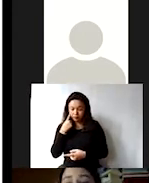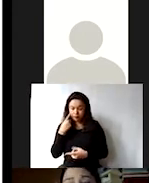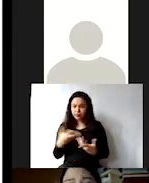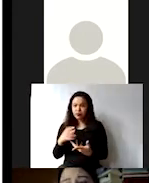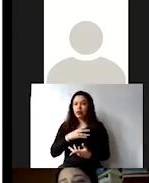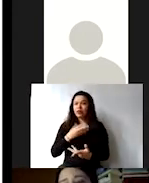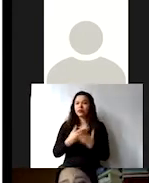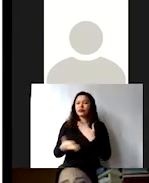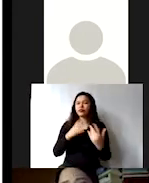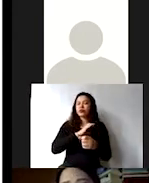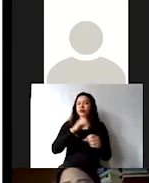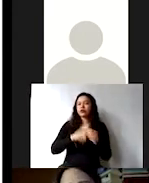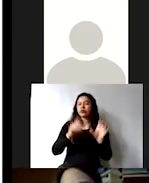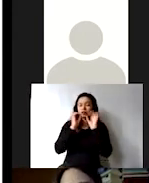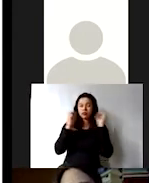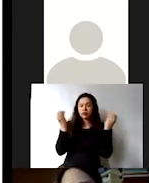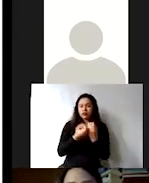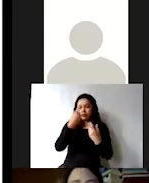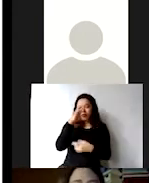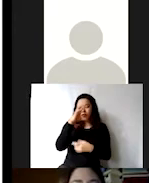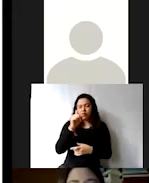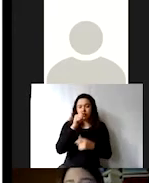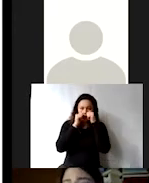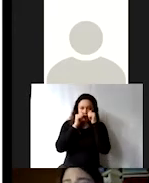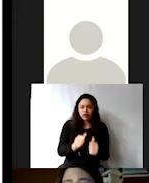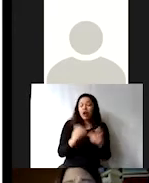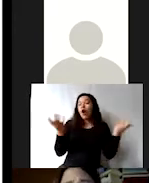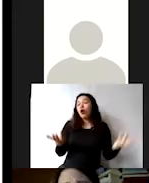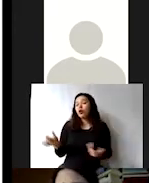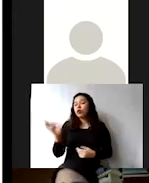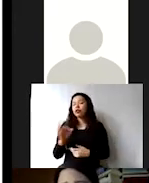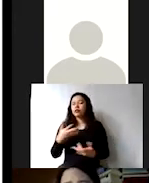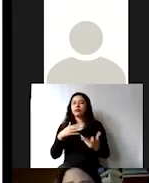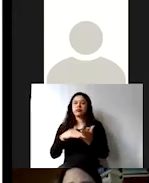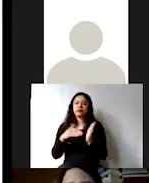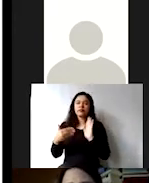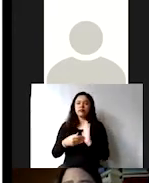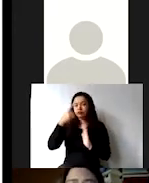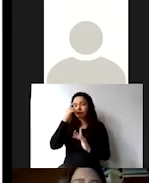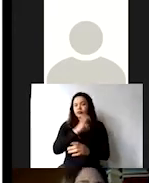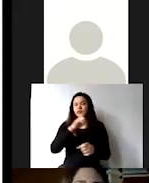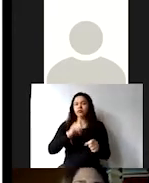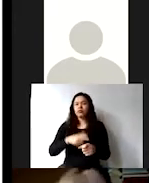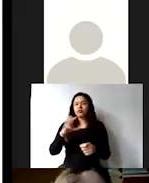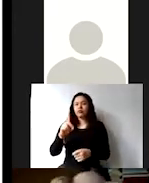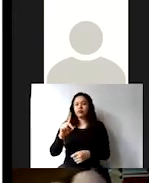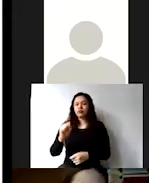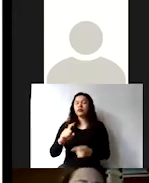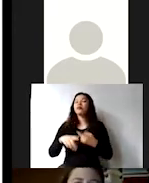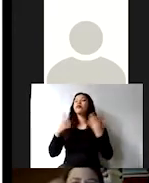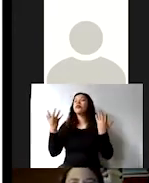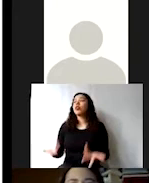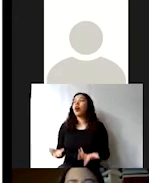acción especial de la organización para los ODS, o en algunos casos le llaman una estrategia especial para los ODS, o es